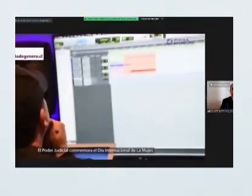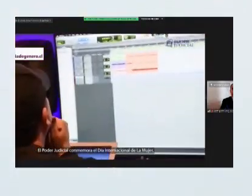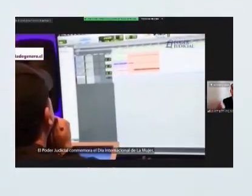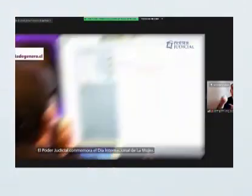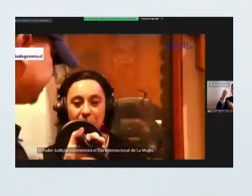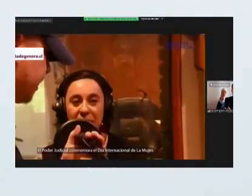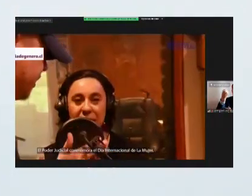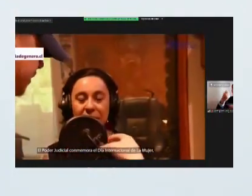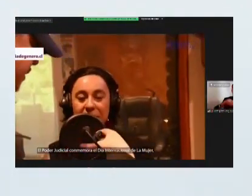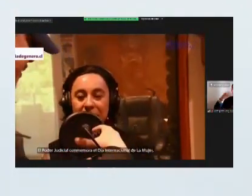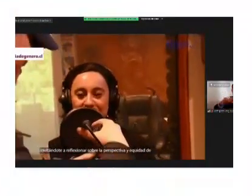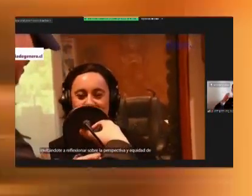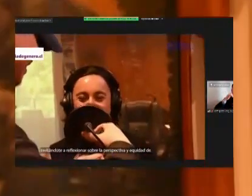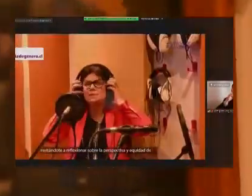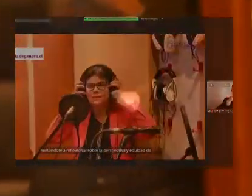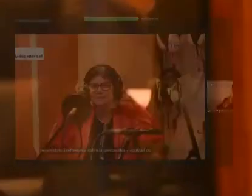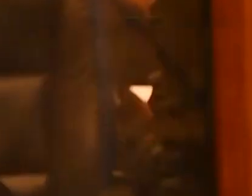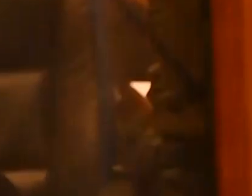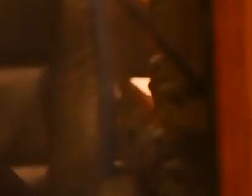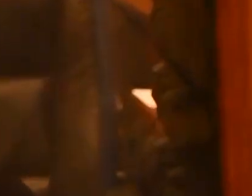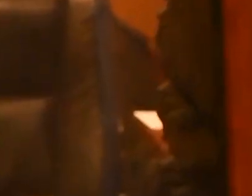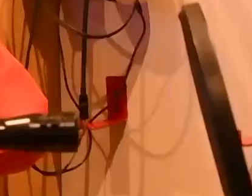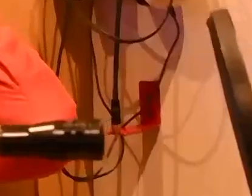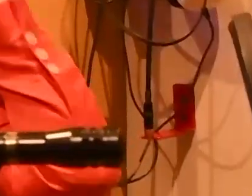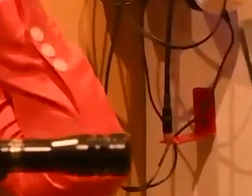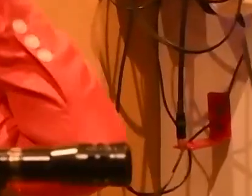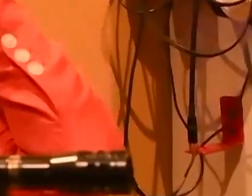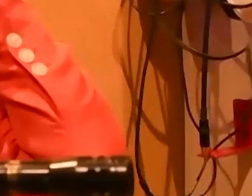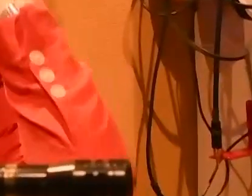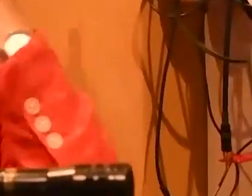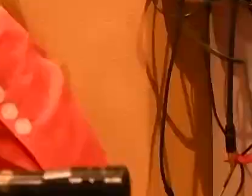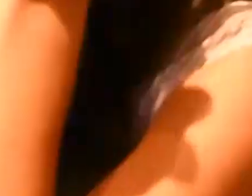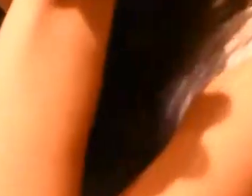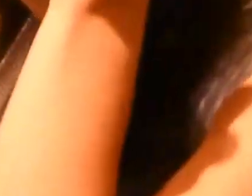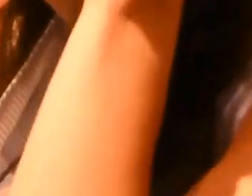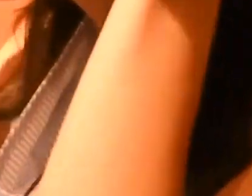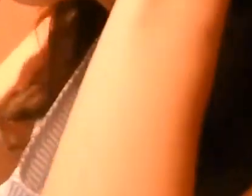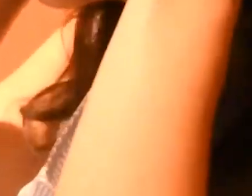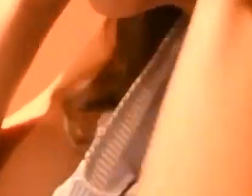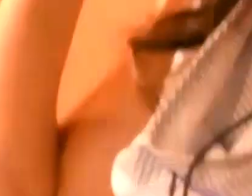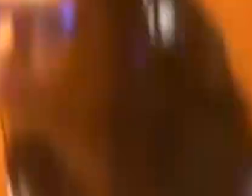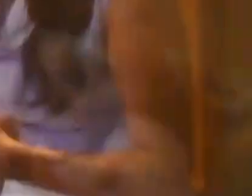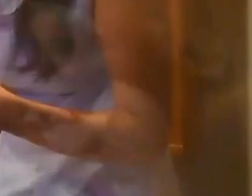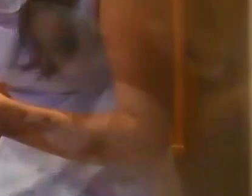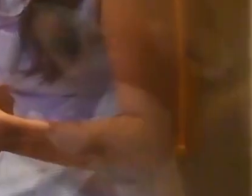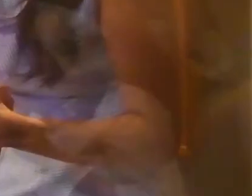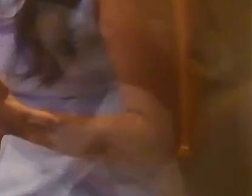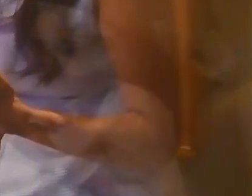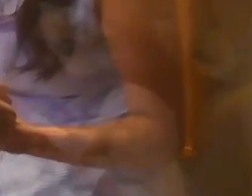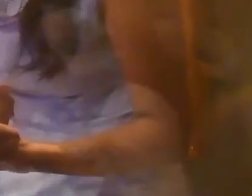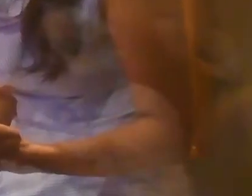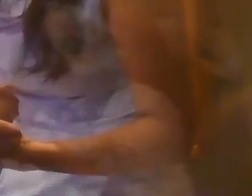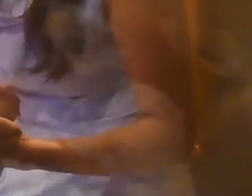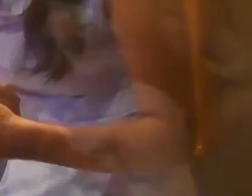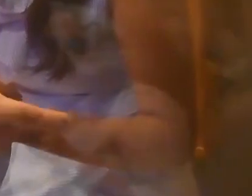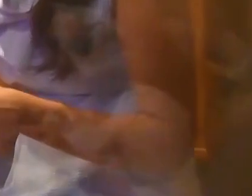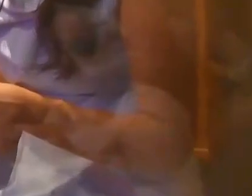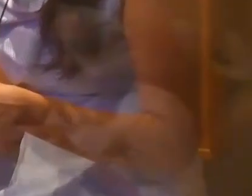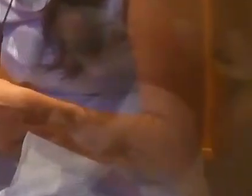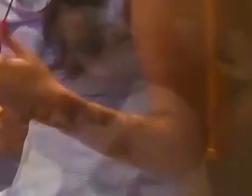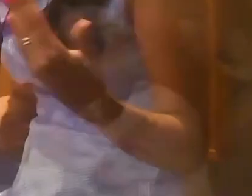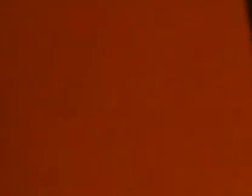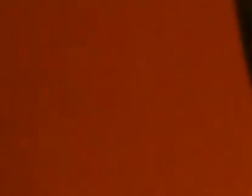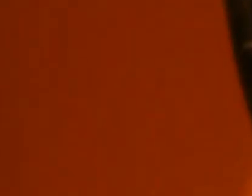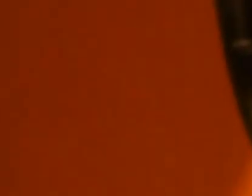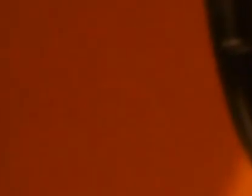El Poder Judicial conmemora el Día Internacional de la Mujer, invitándote a reflexionar sobre la perspectiva y equidad de género y no discriminación en